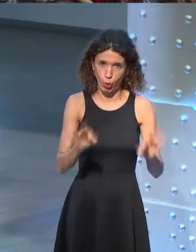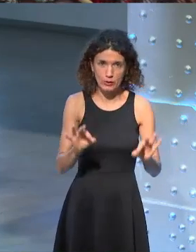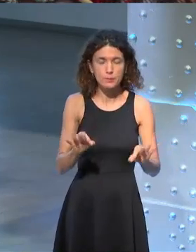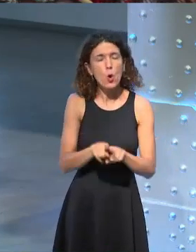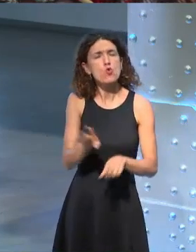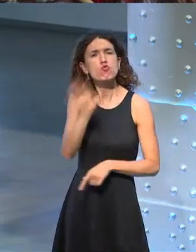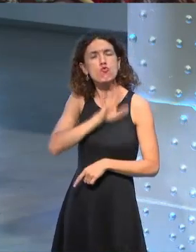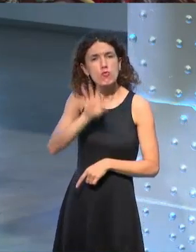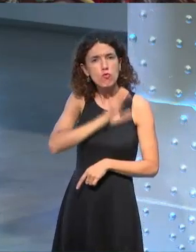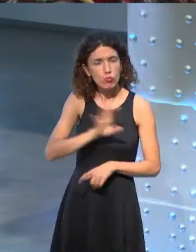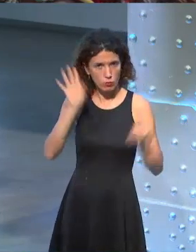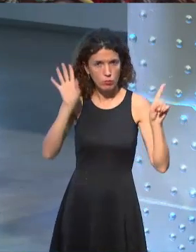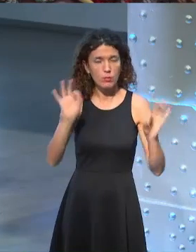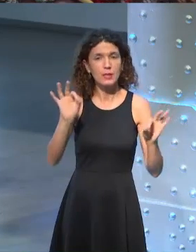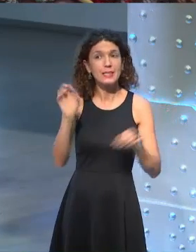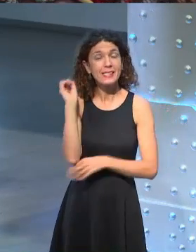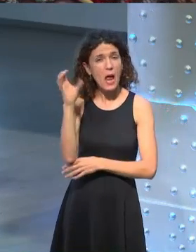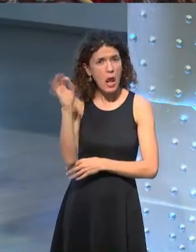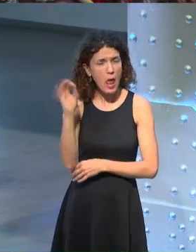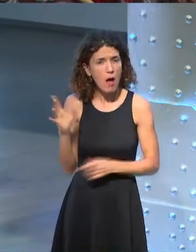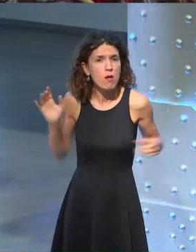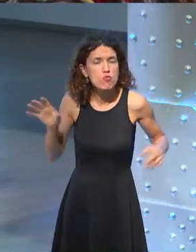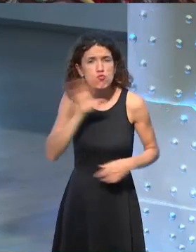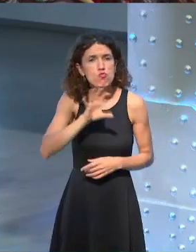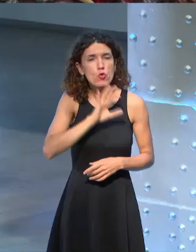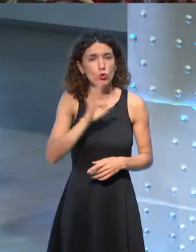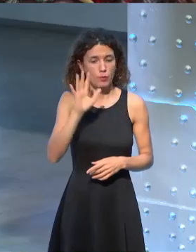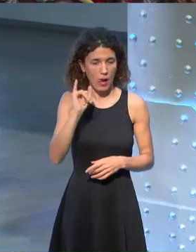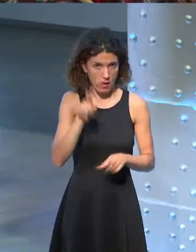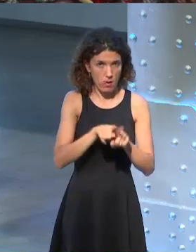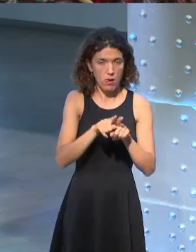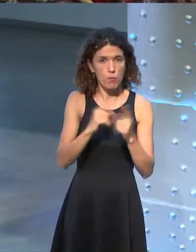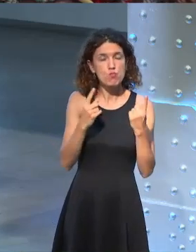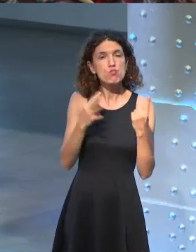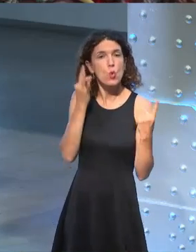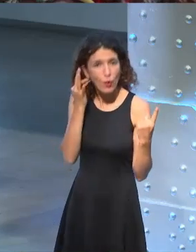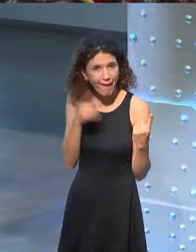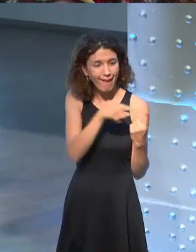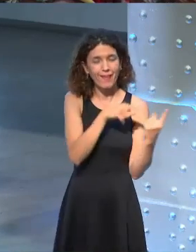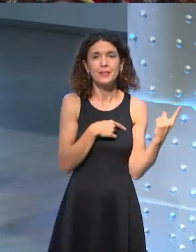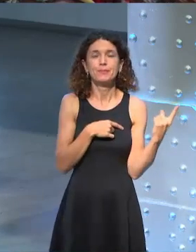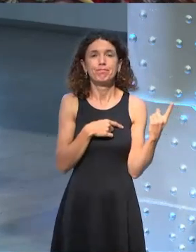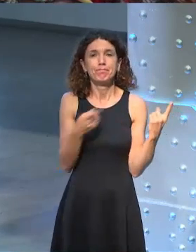es muy curioso que en esta charla exista una mujer